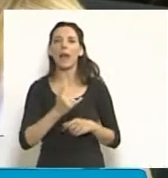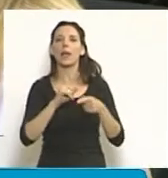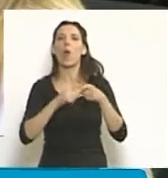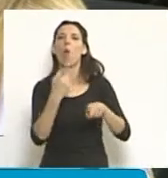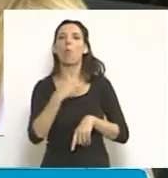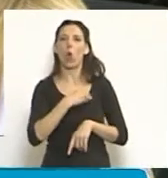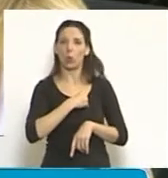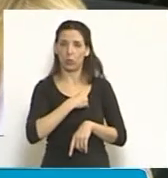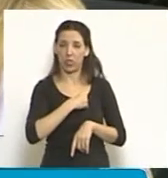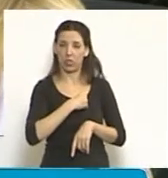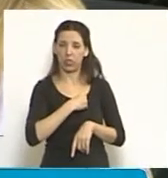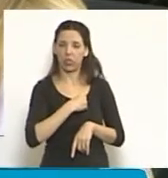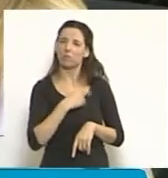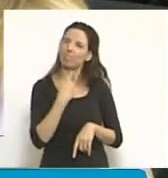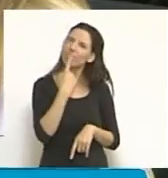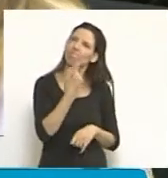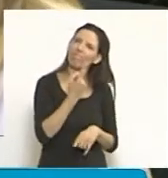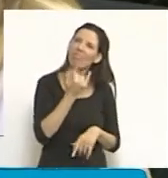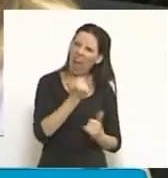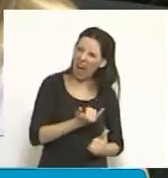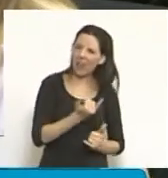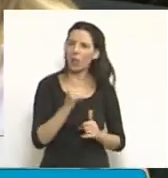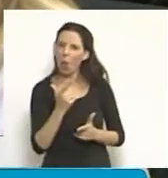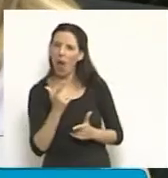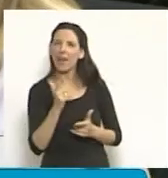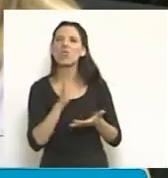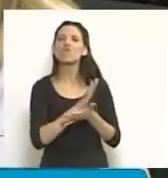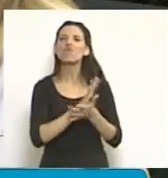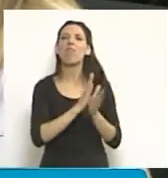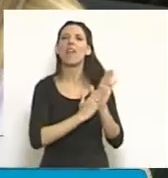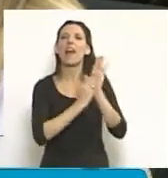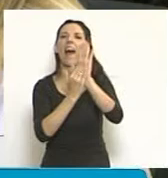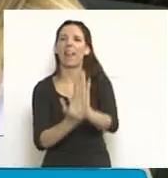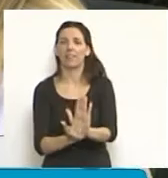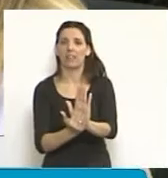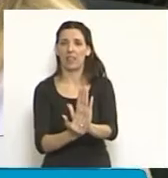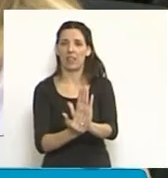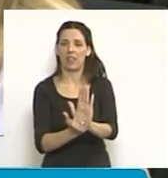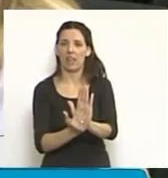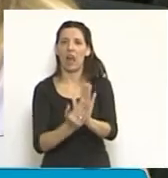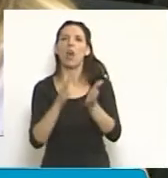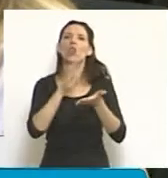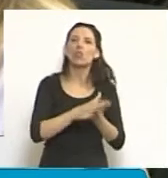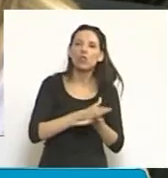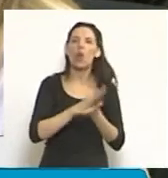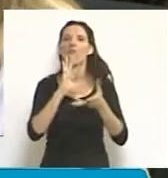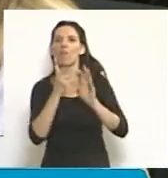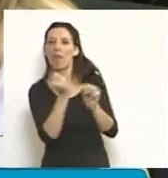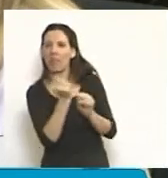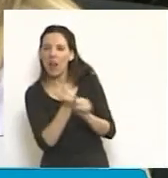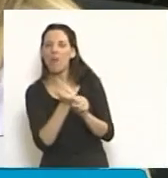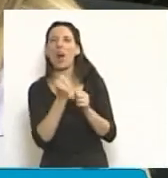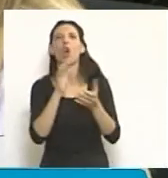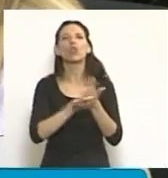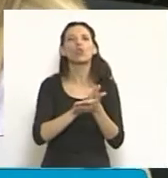una pregunta que nos hacemos sobre la garantía que se debería dar respecto a estándares de eficiencia y